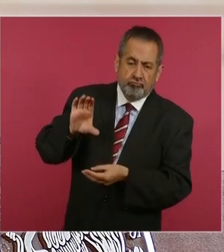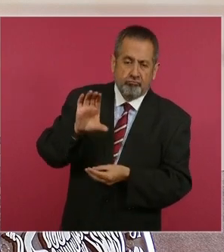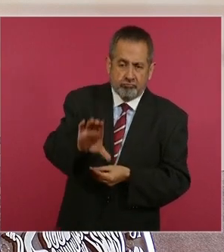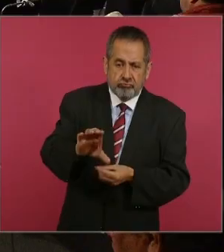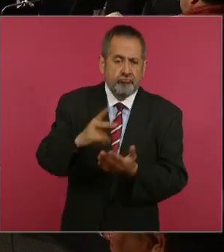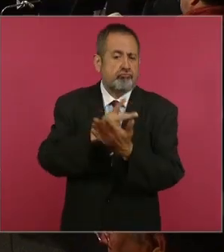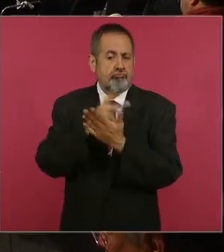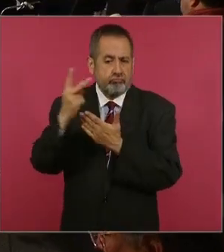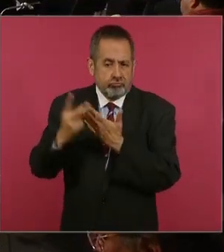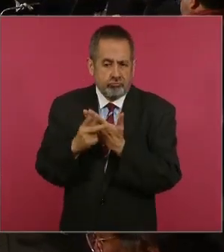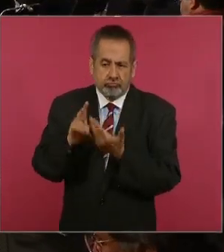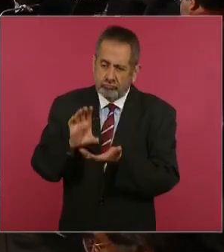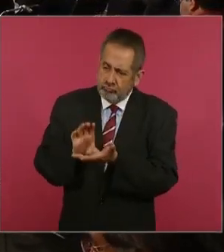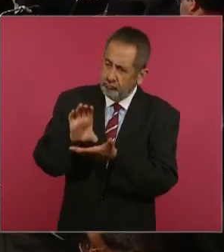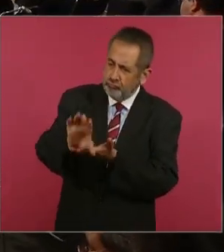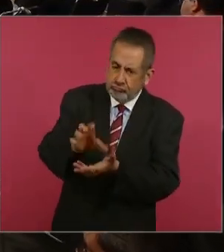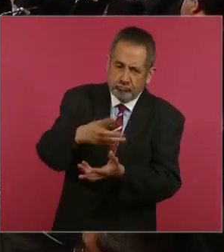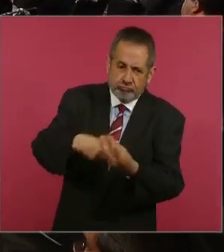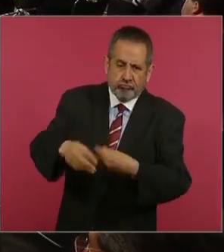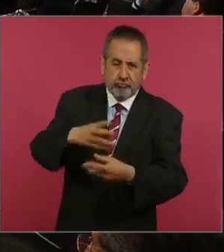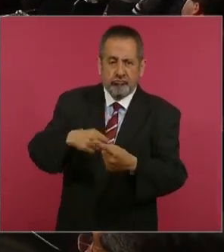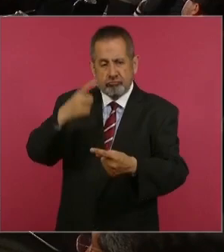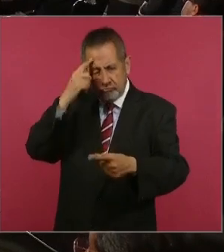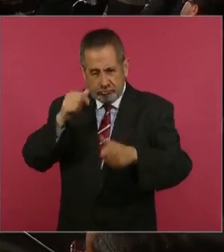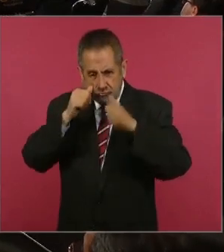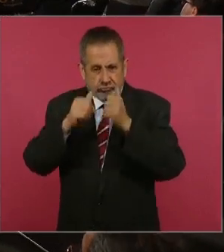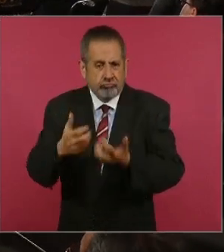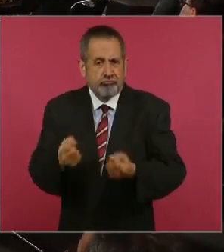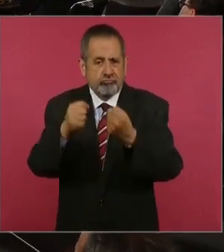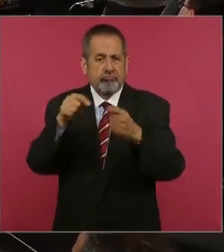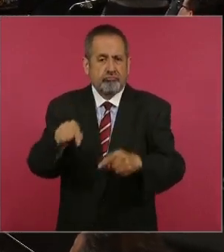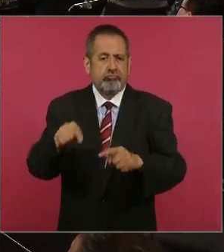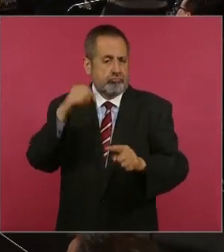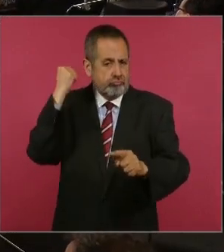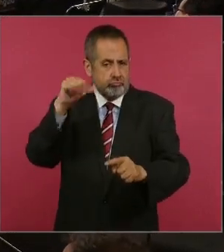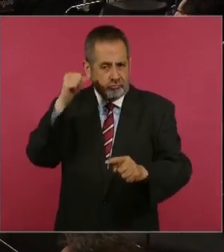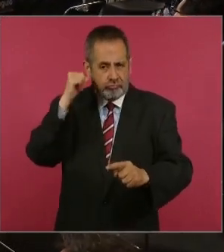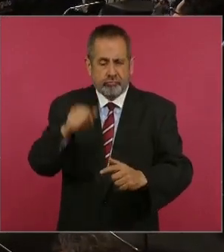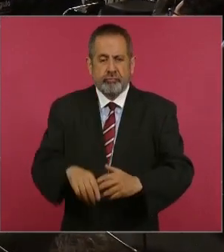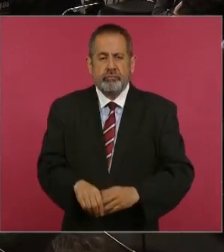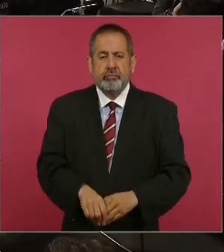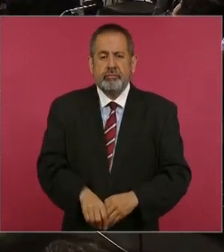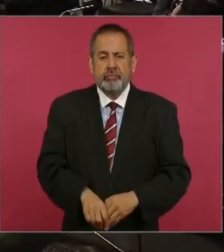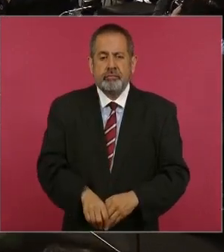programa de inversión para atender la emergencia de